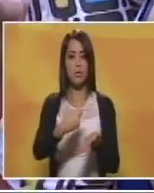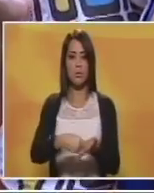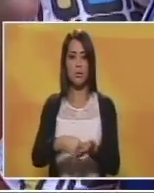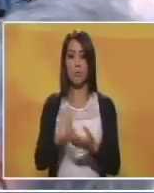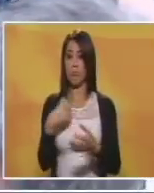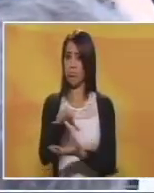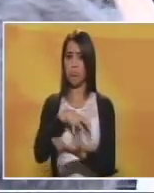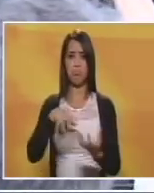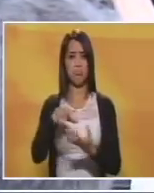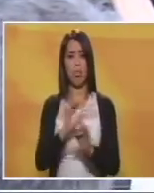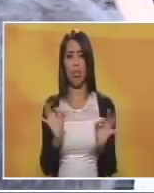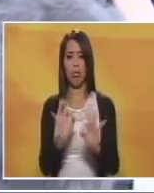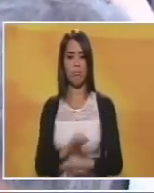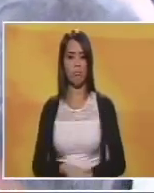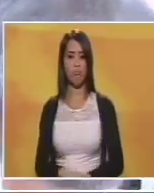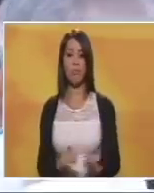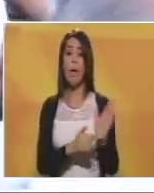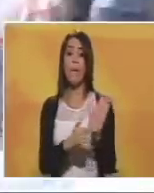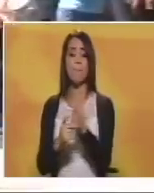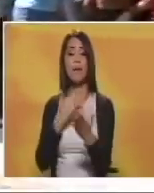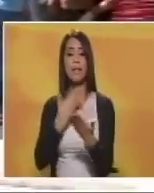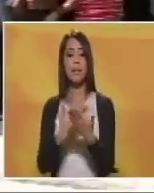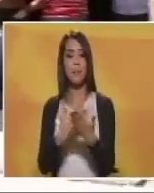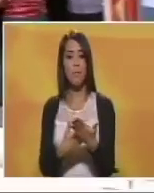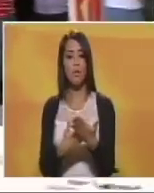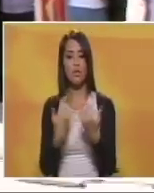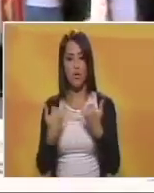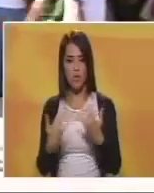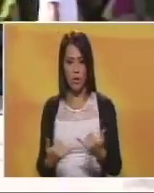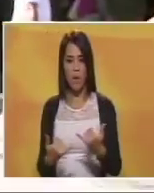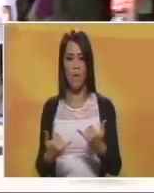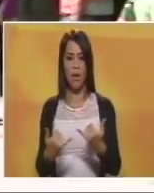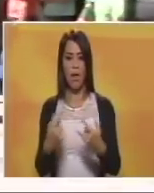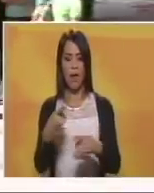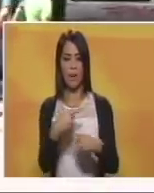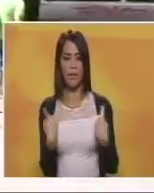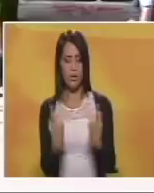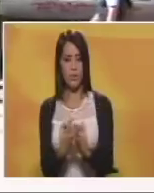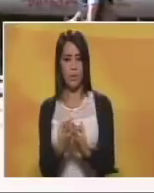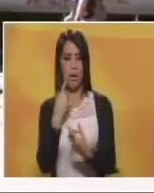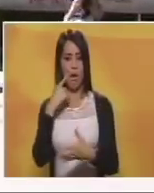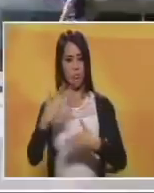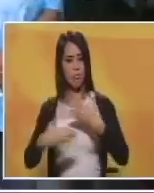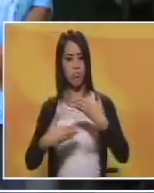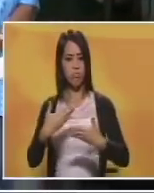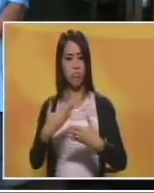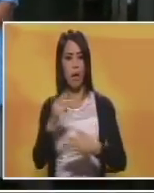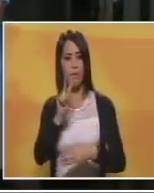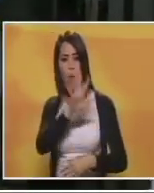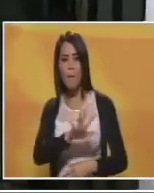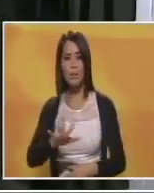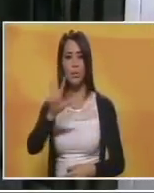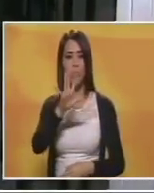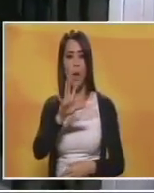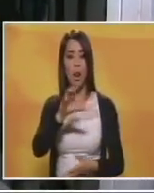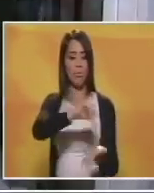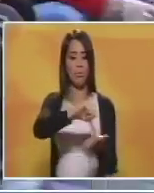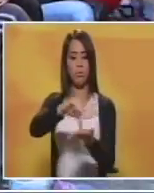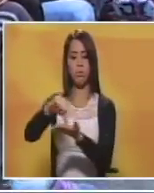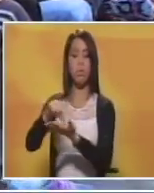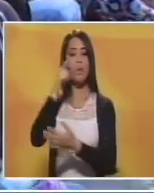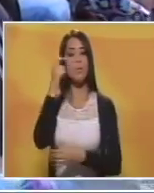hubo problema. Imágenes y testimonios como los que hemos presentado en este trabajo deben estarse produciendo en todo el país, en ciudades y